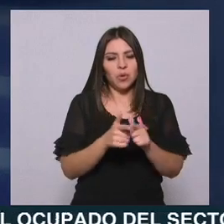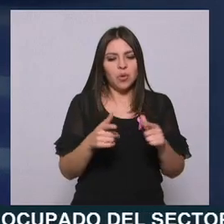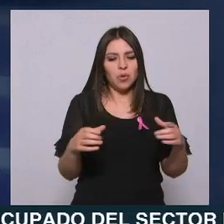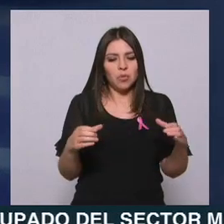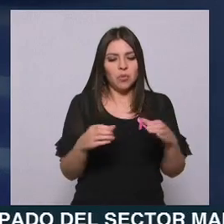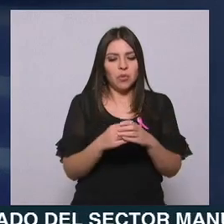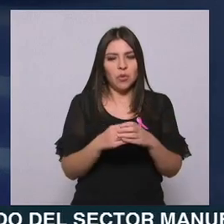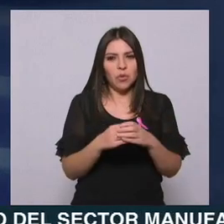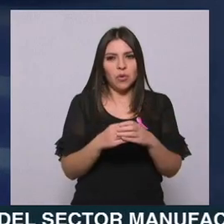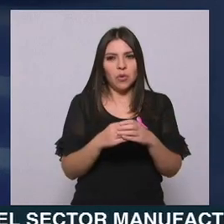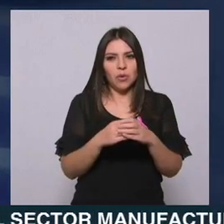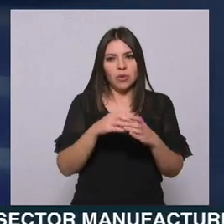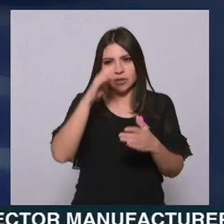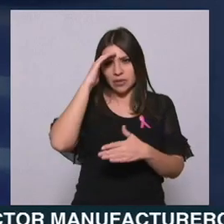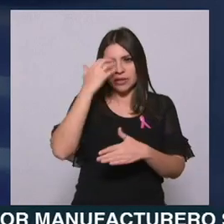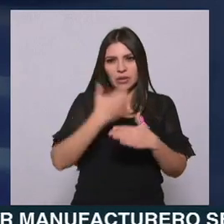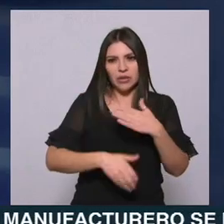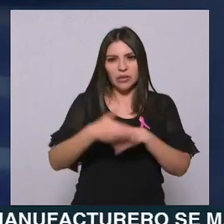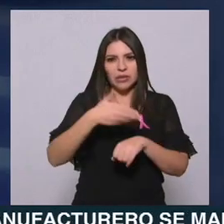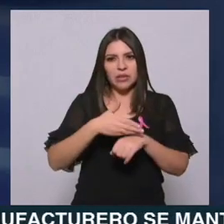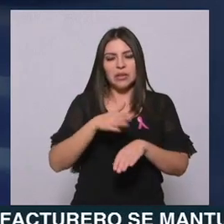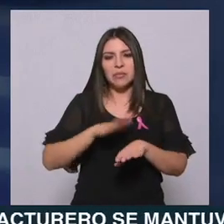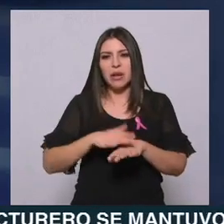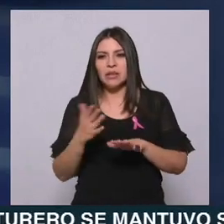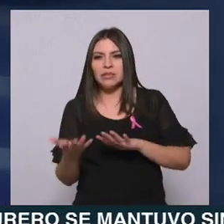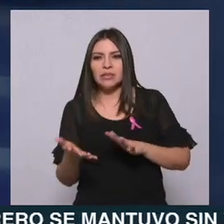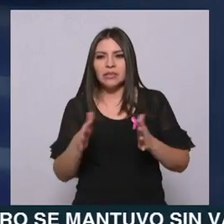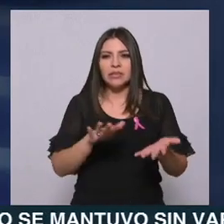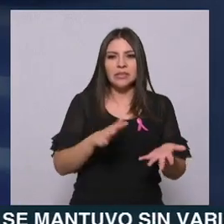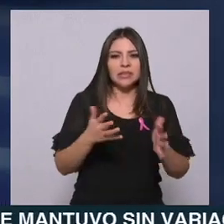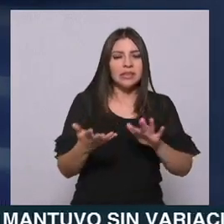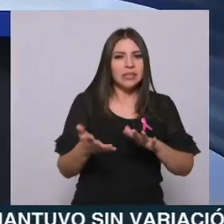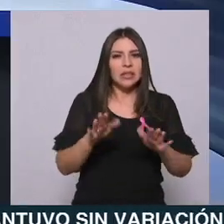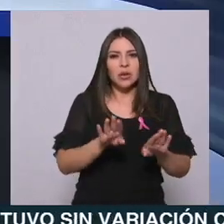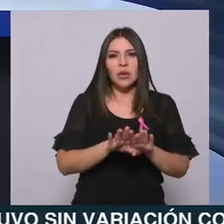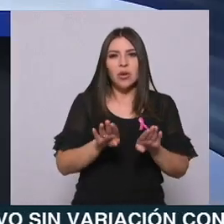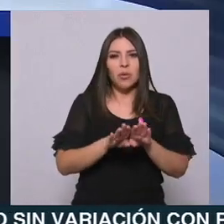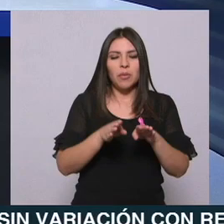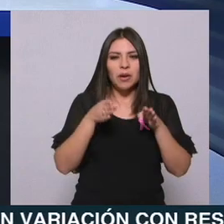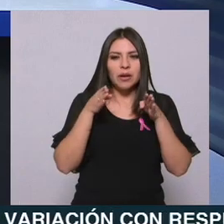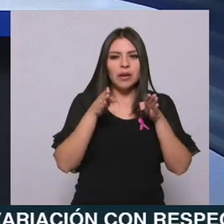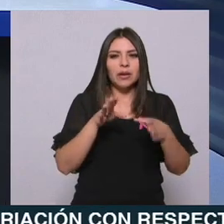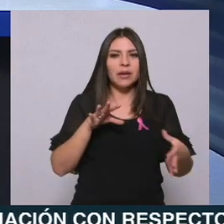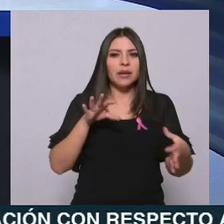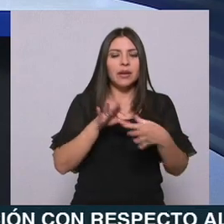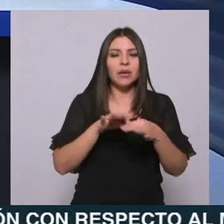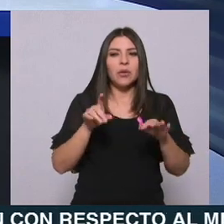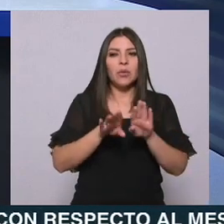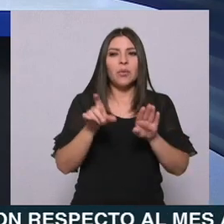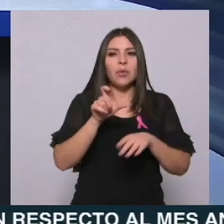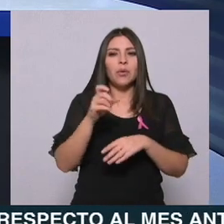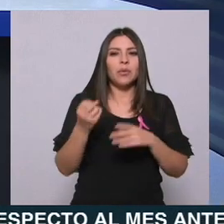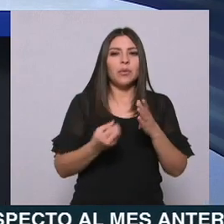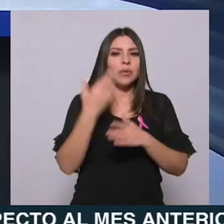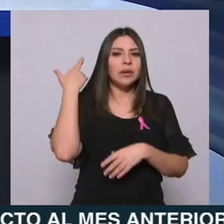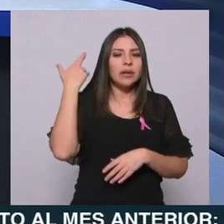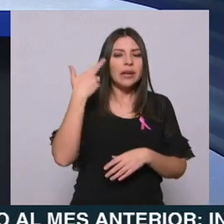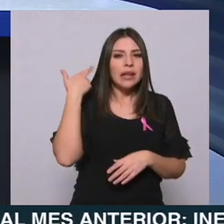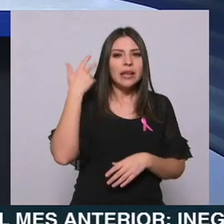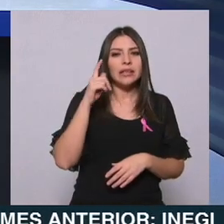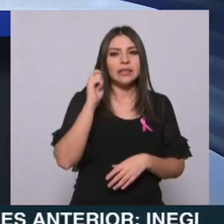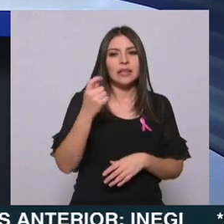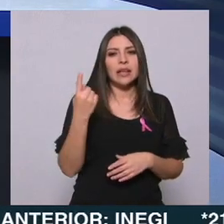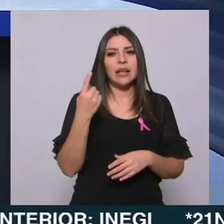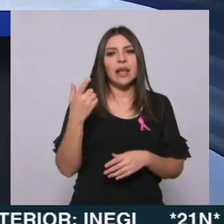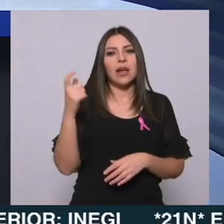o sea, más campechana, más adecuada a la realidad de la Nueva España en aquel entonces que lo que era la